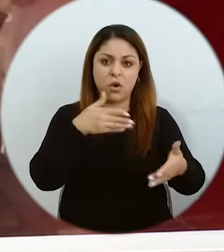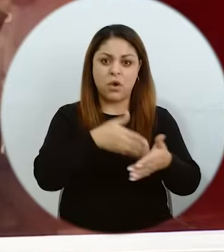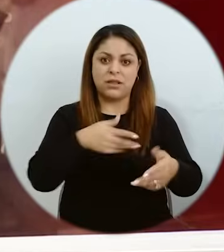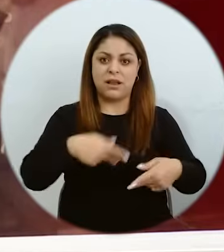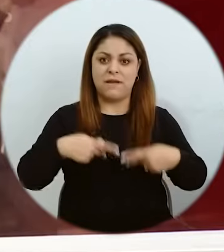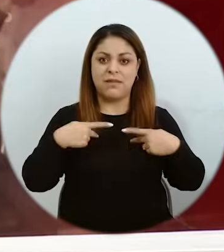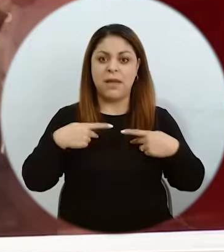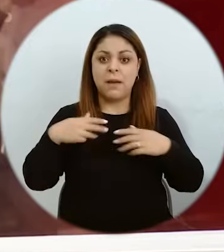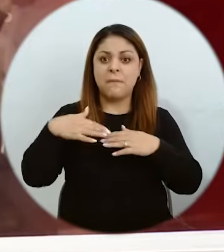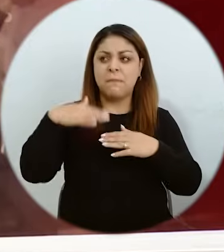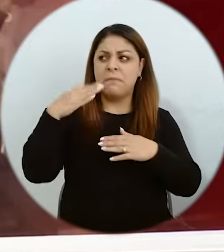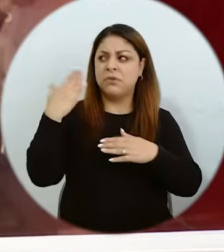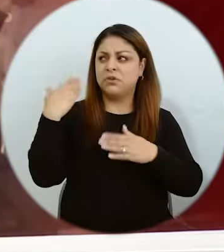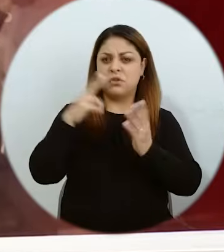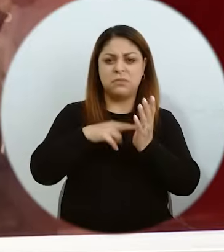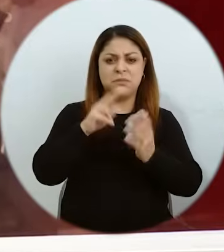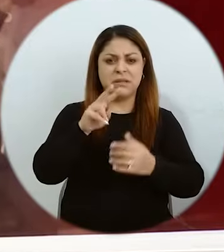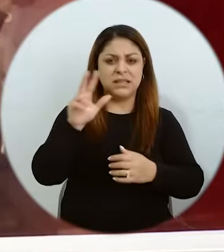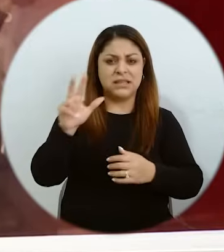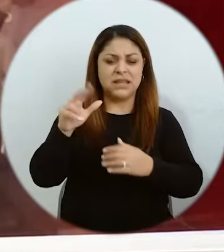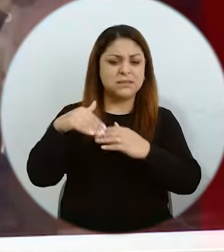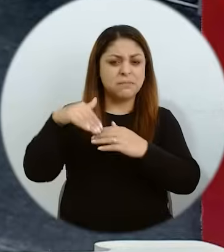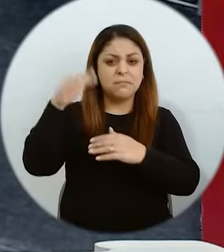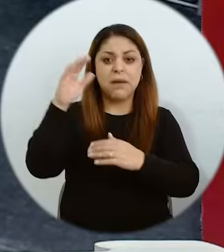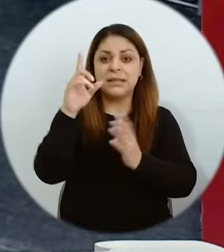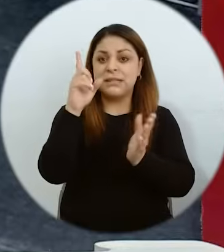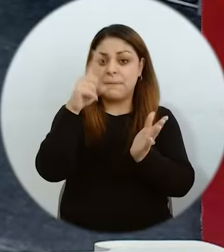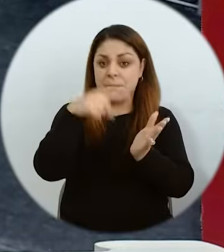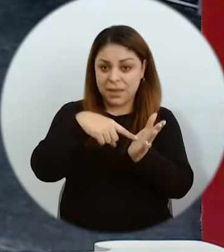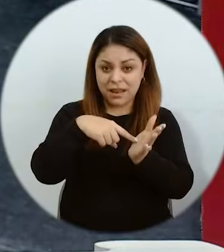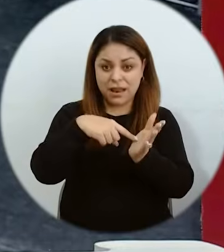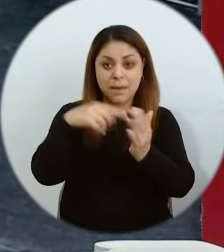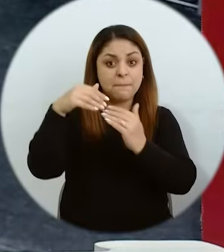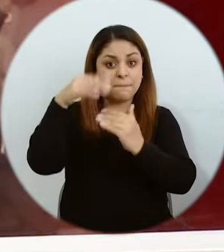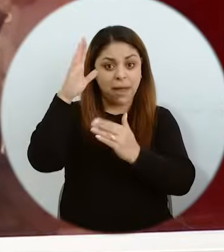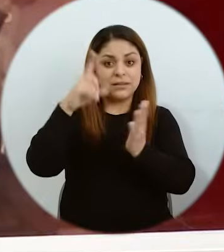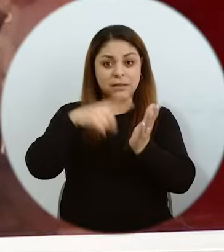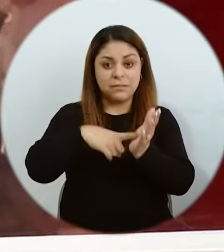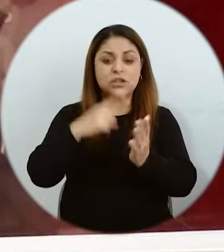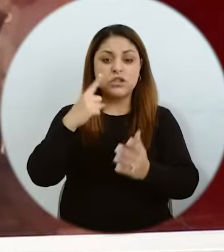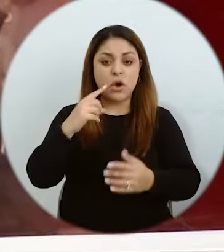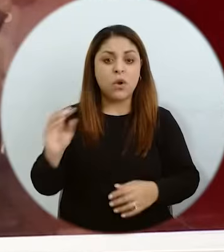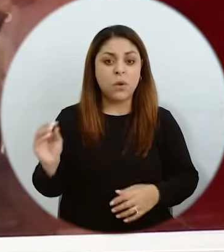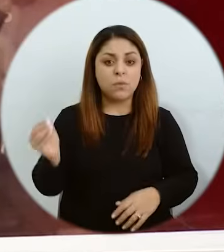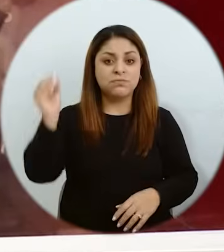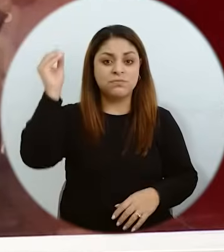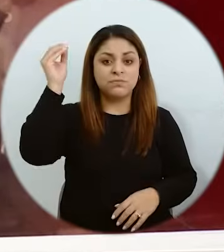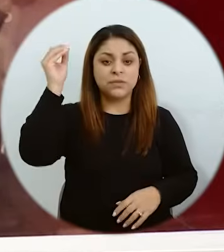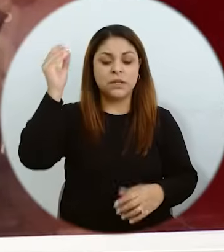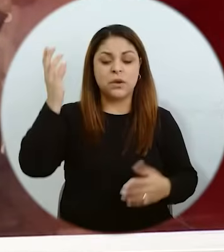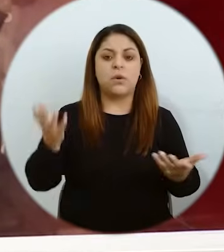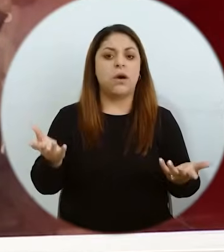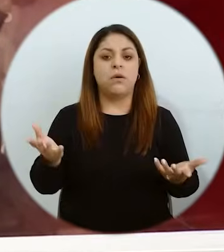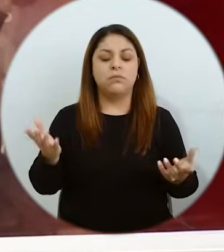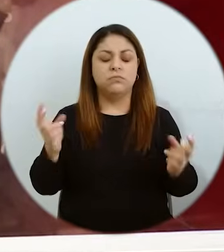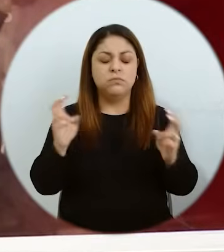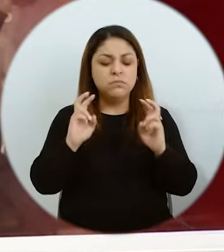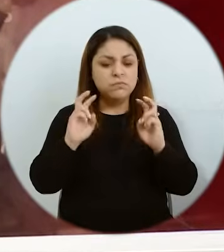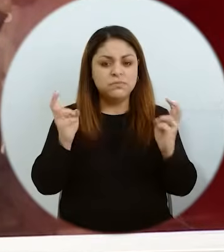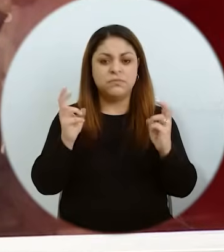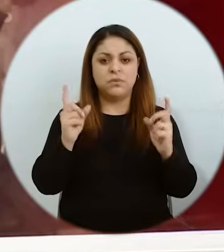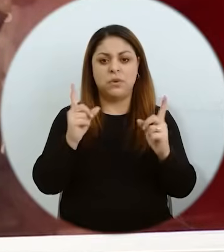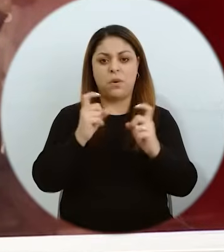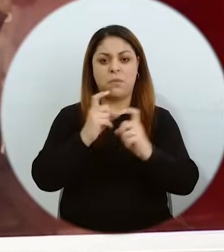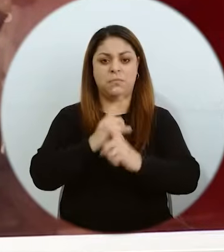el 2023, más de 1,000 delitos contra la vida en penal juvenil. Es una materia muy